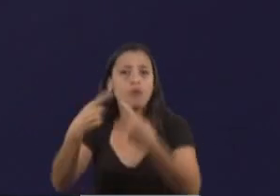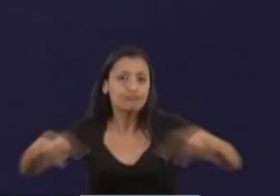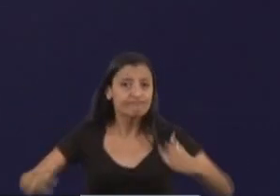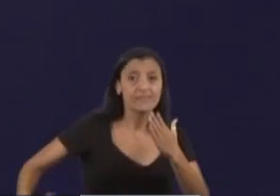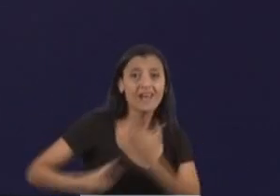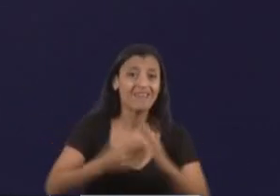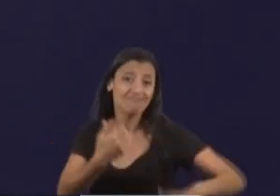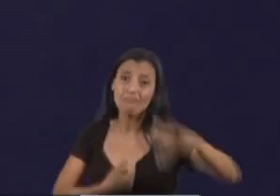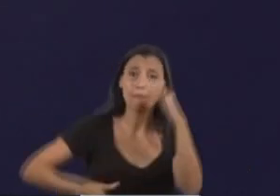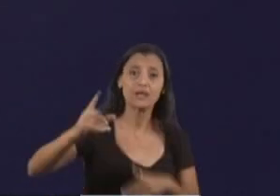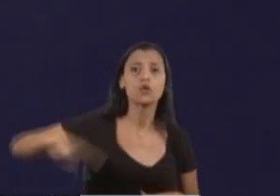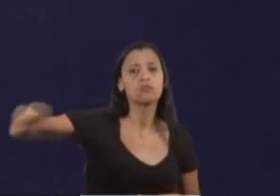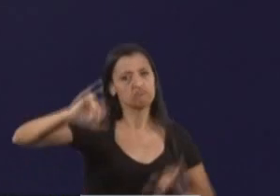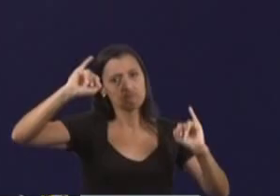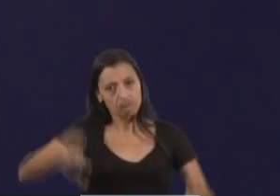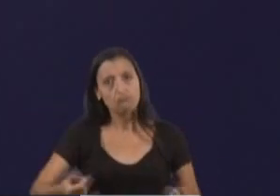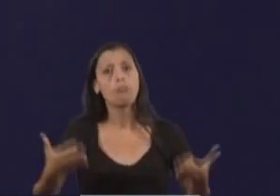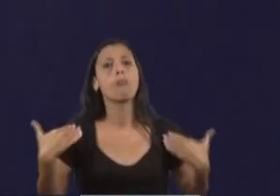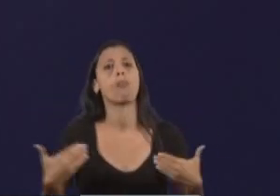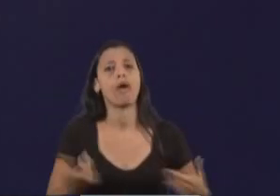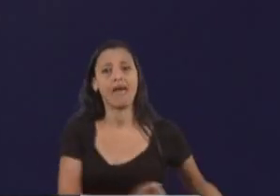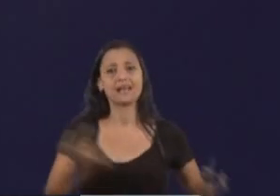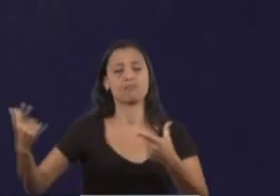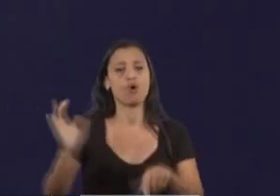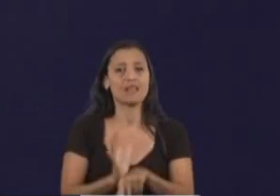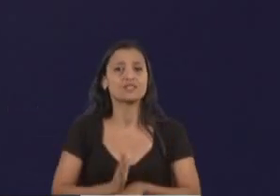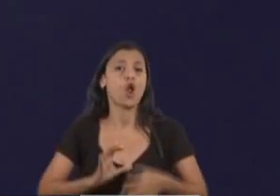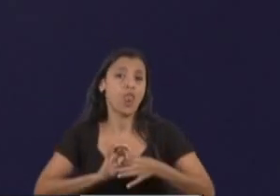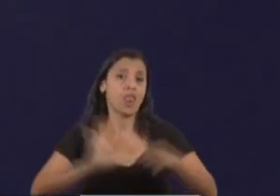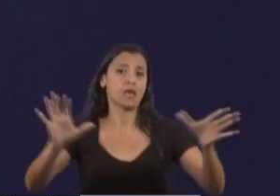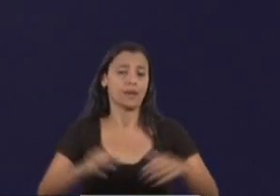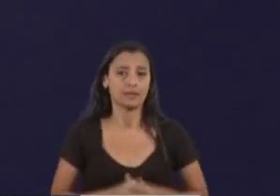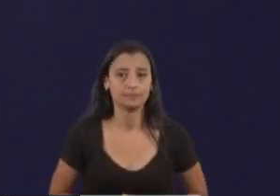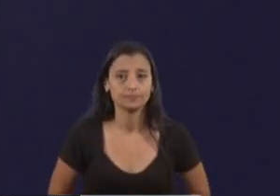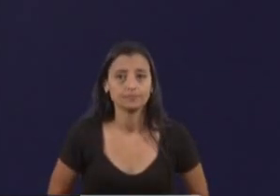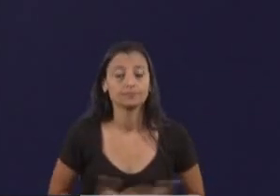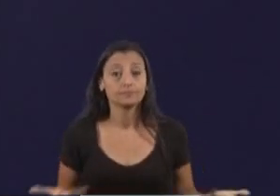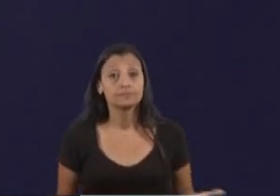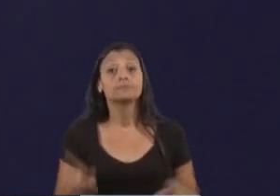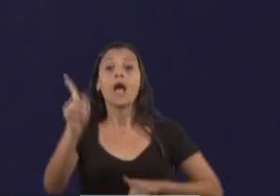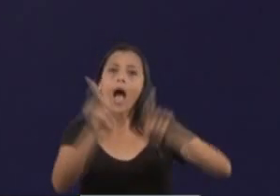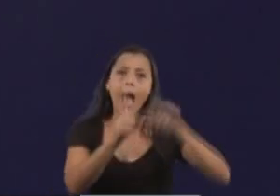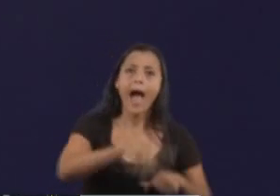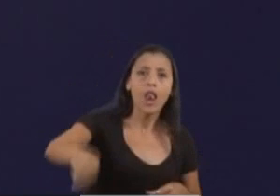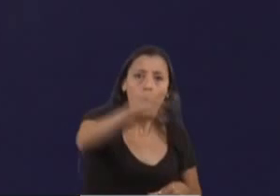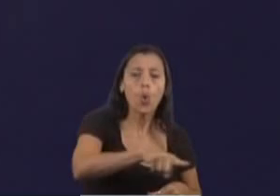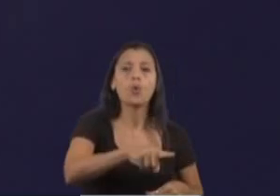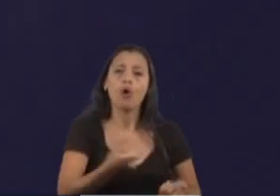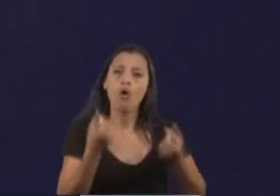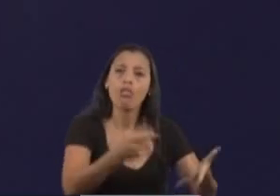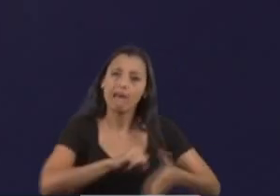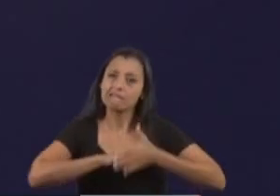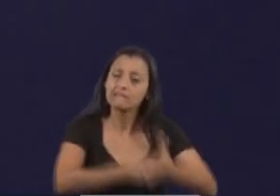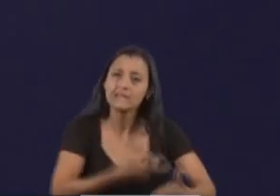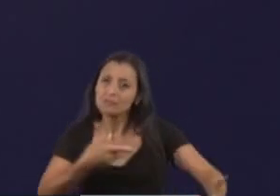la gran mayoría las que permiten este tipo de operaciones o de exportaciones. Mientras algunos asfixiaban a la industria de